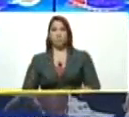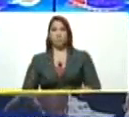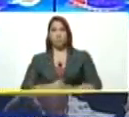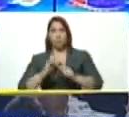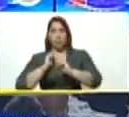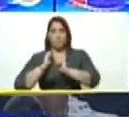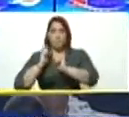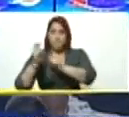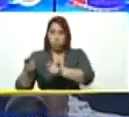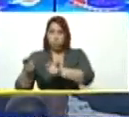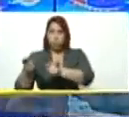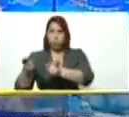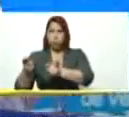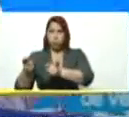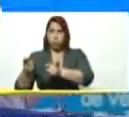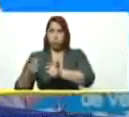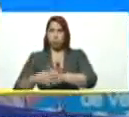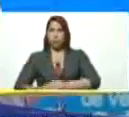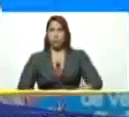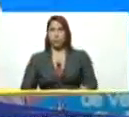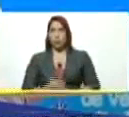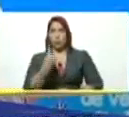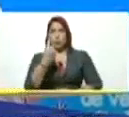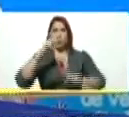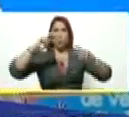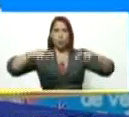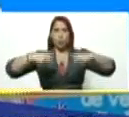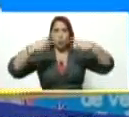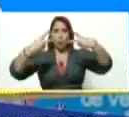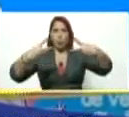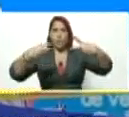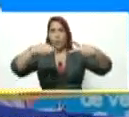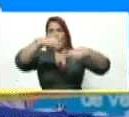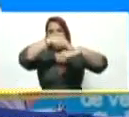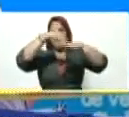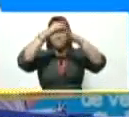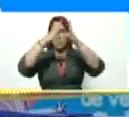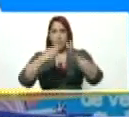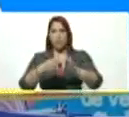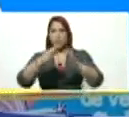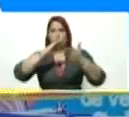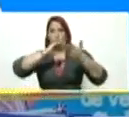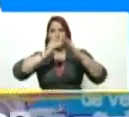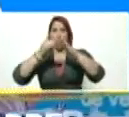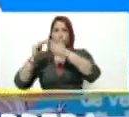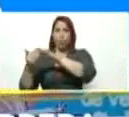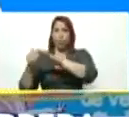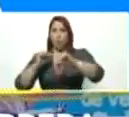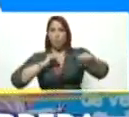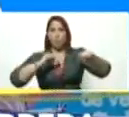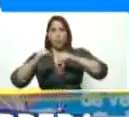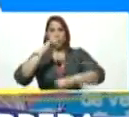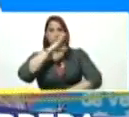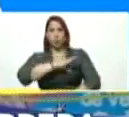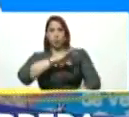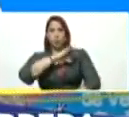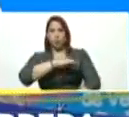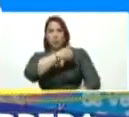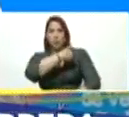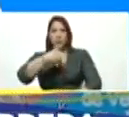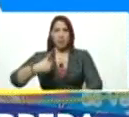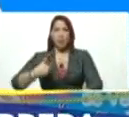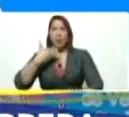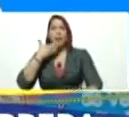designar a un nuevo ministro de Comunas y Movimientos Sociales. Quiero agradecerle